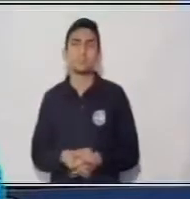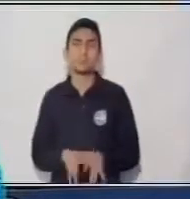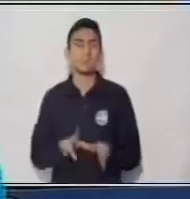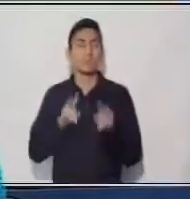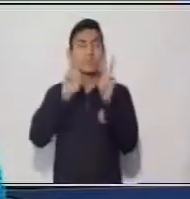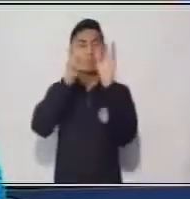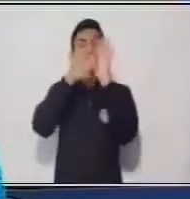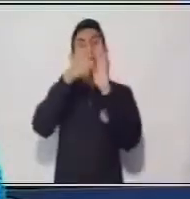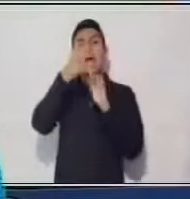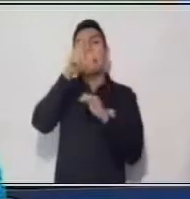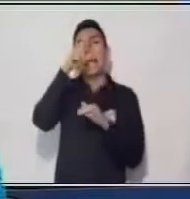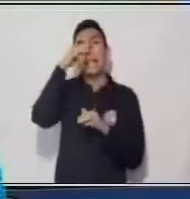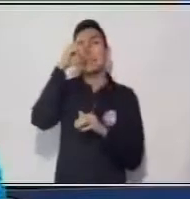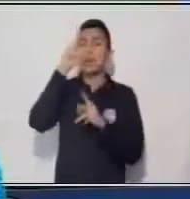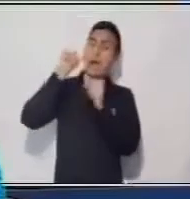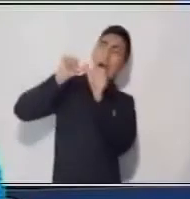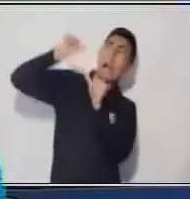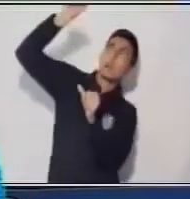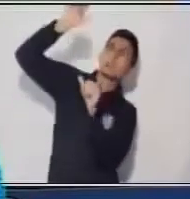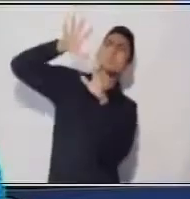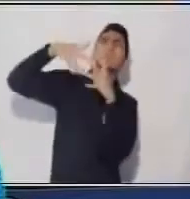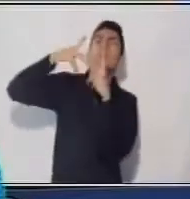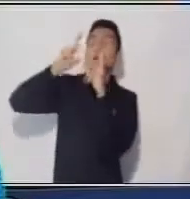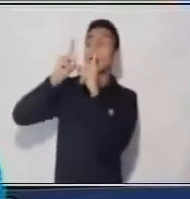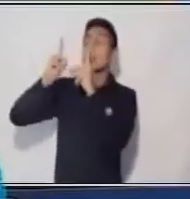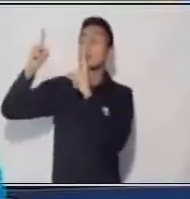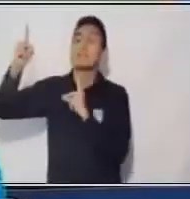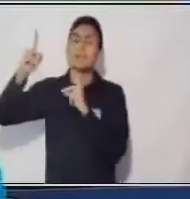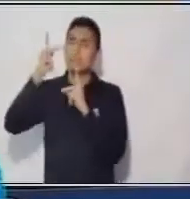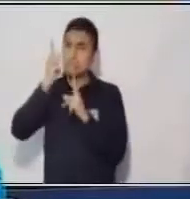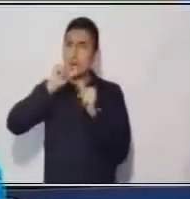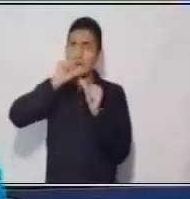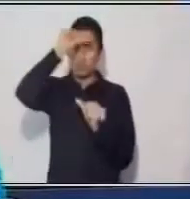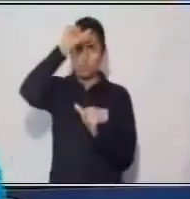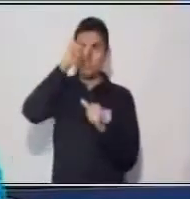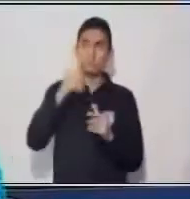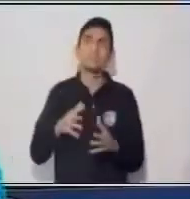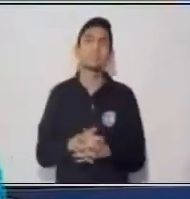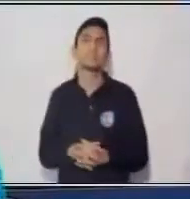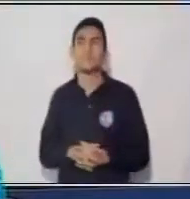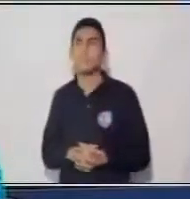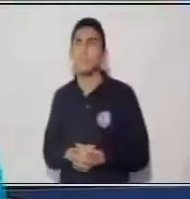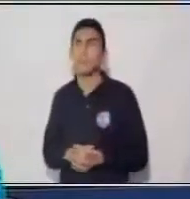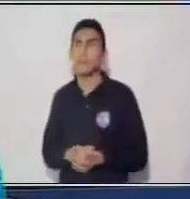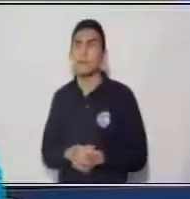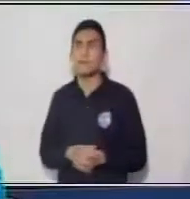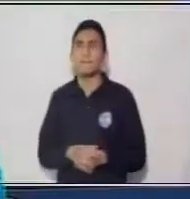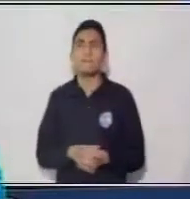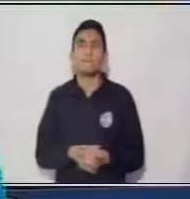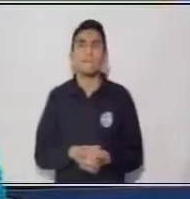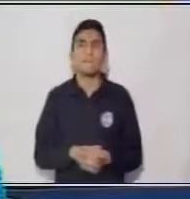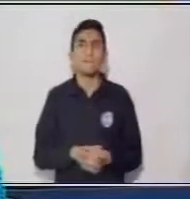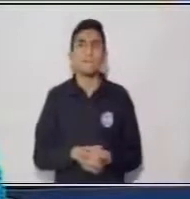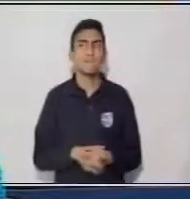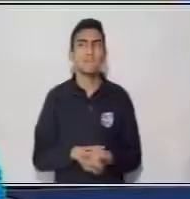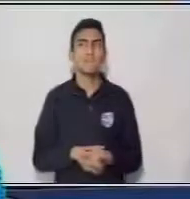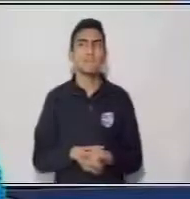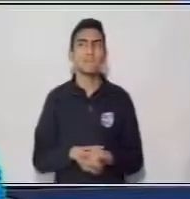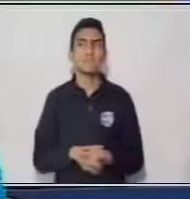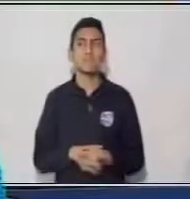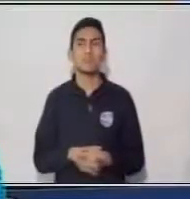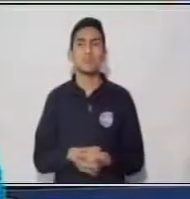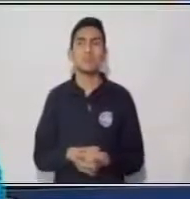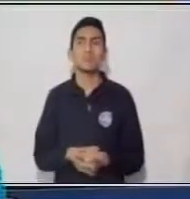altura. Y la distancia como tal que estamos manejando así, de manera